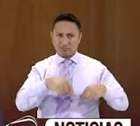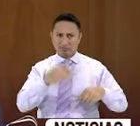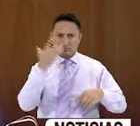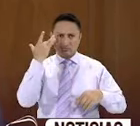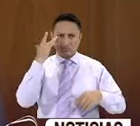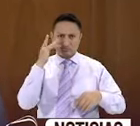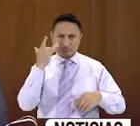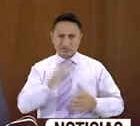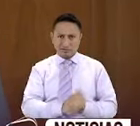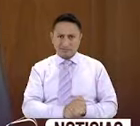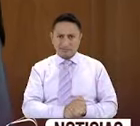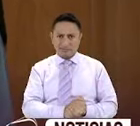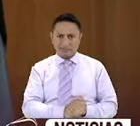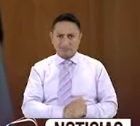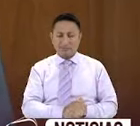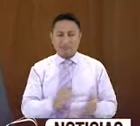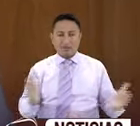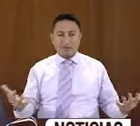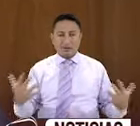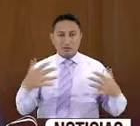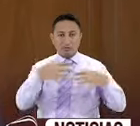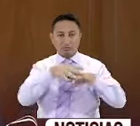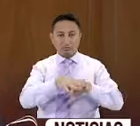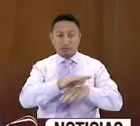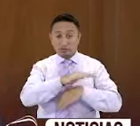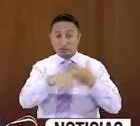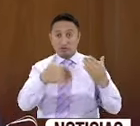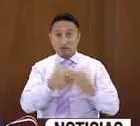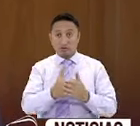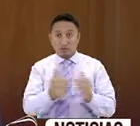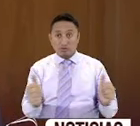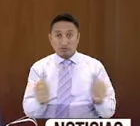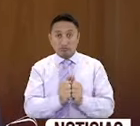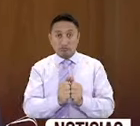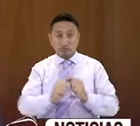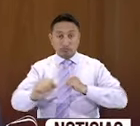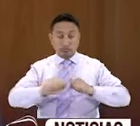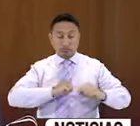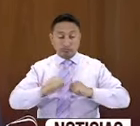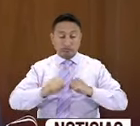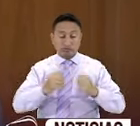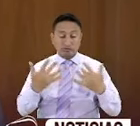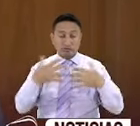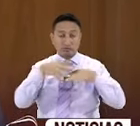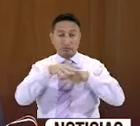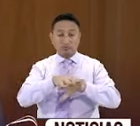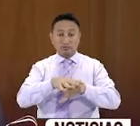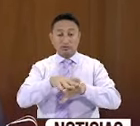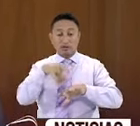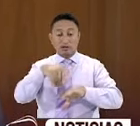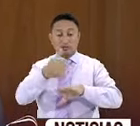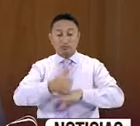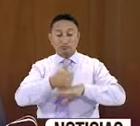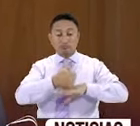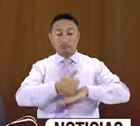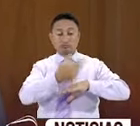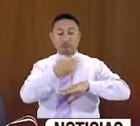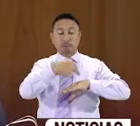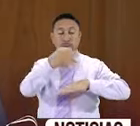Vamos a trabajar y les pido que trabajemos conjuntamente todos y cada uno quienes hacemos esta Corte Nacional de